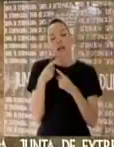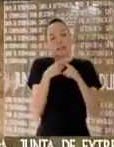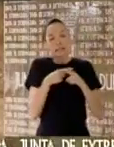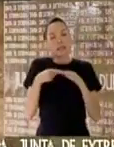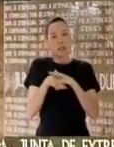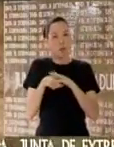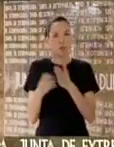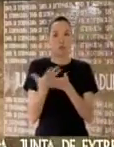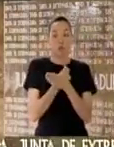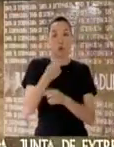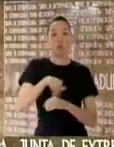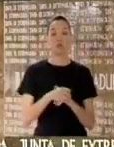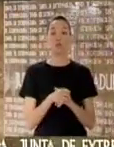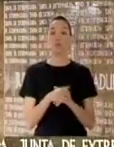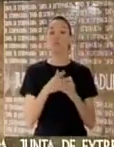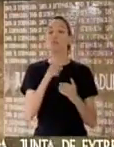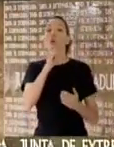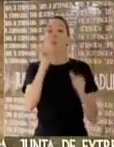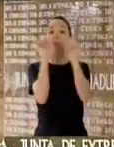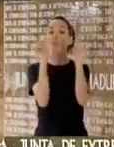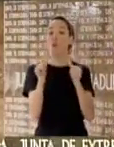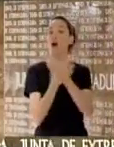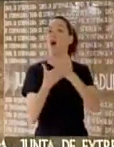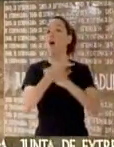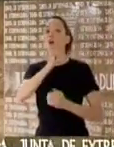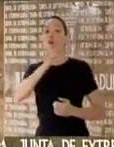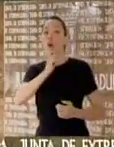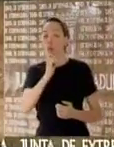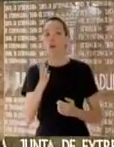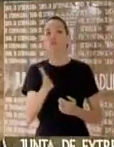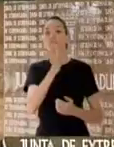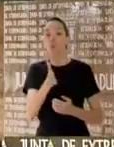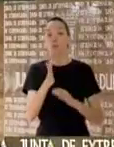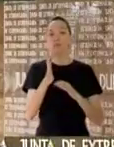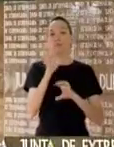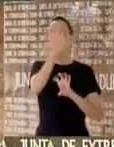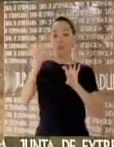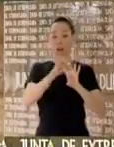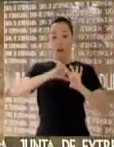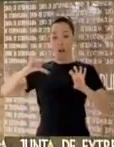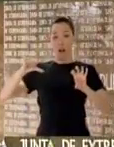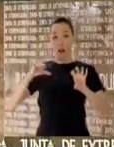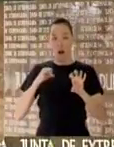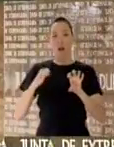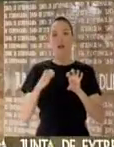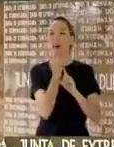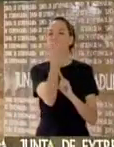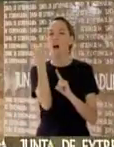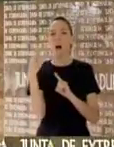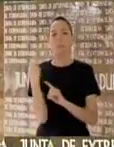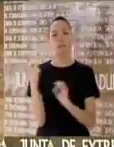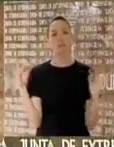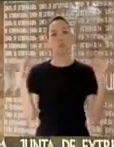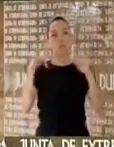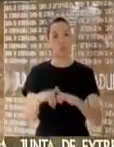los gobiernos autonómicos, a través de una institución que es la Conferencia de Presidentes, tenemos la oportunidad de